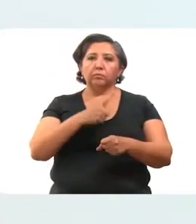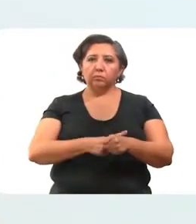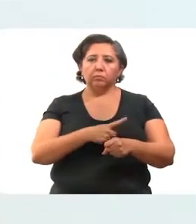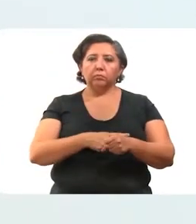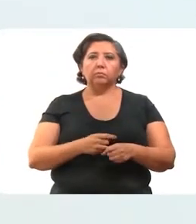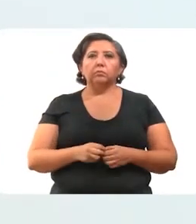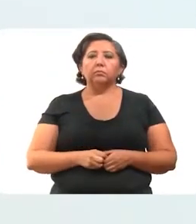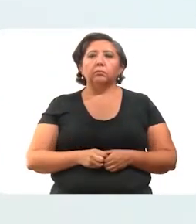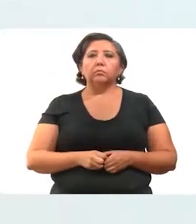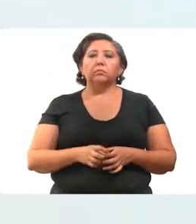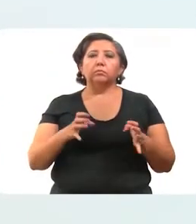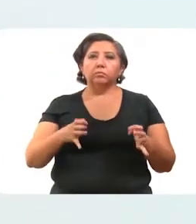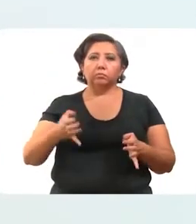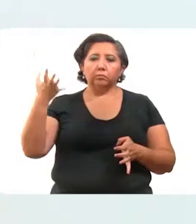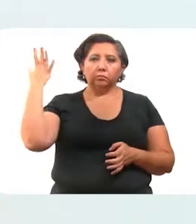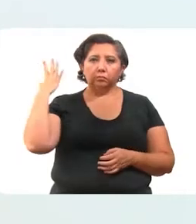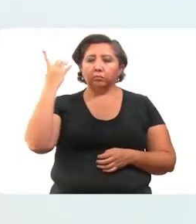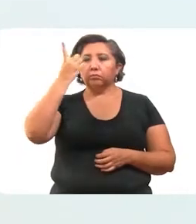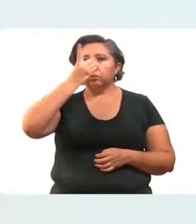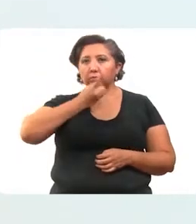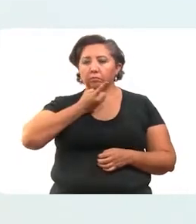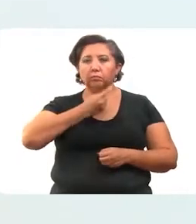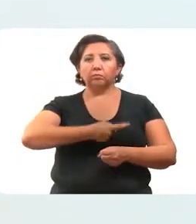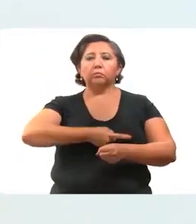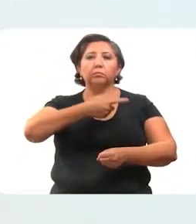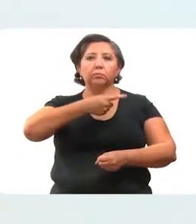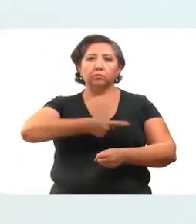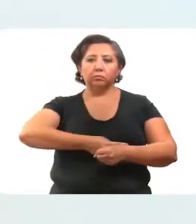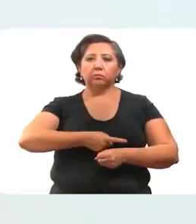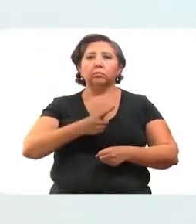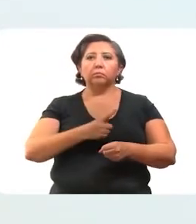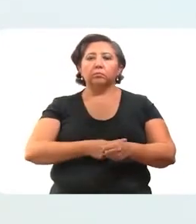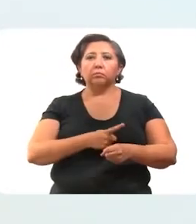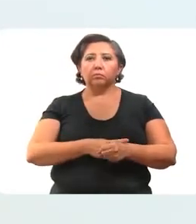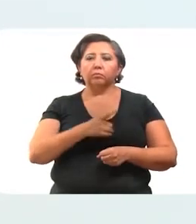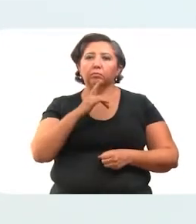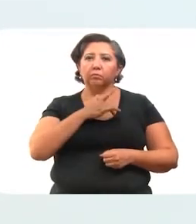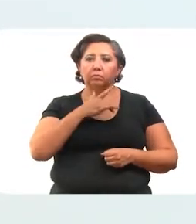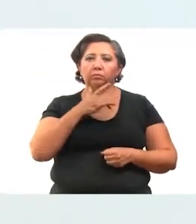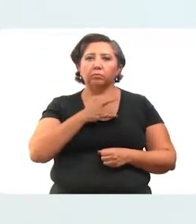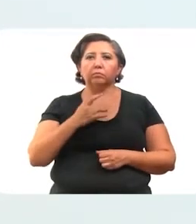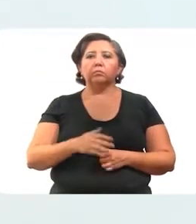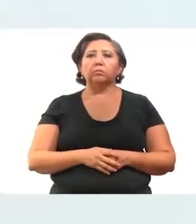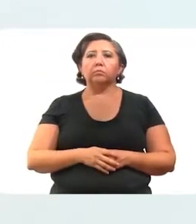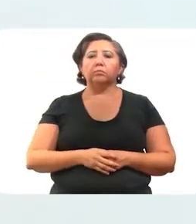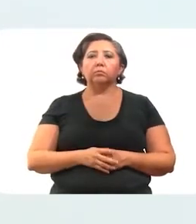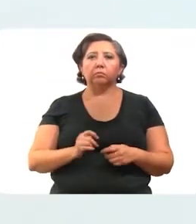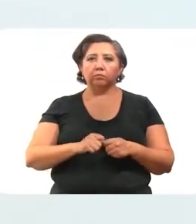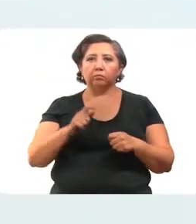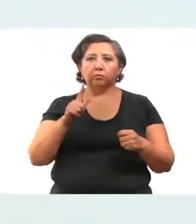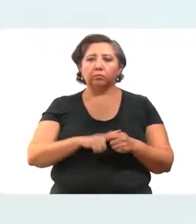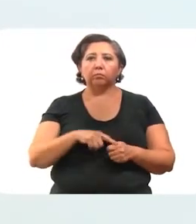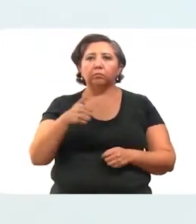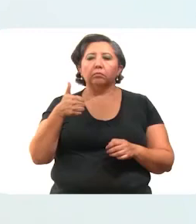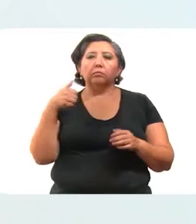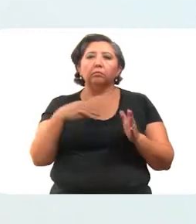principales enfermedades se encontraban diabetes, hipertensión y enfermedad cardiovascular. En total